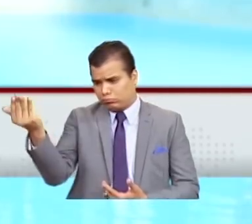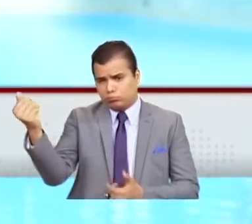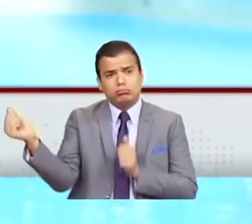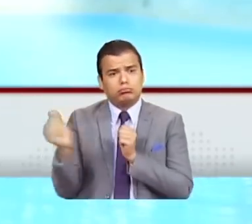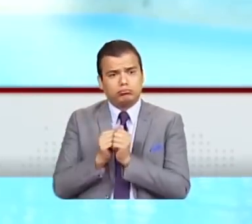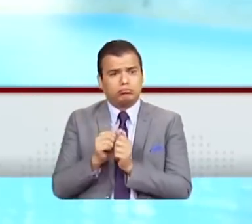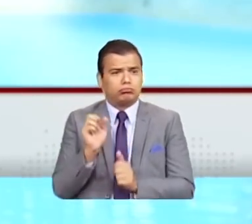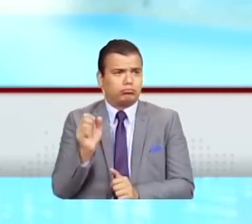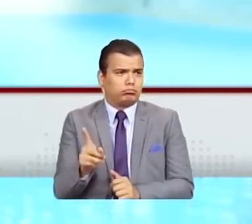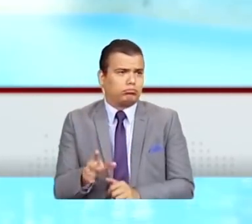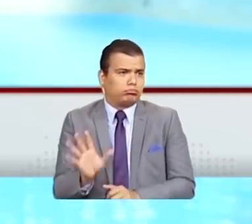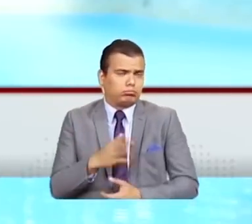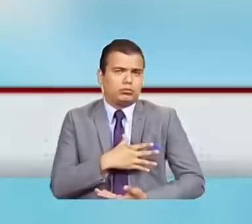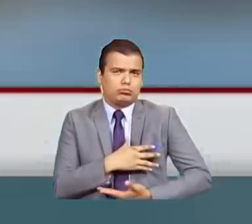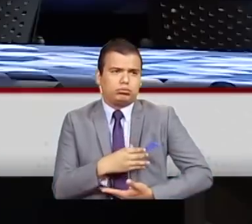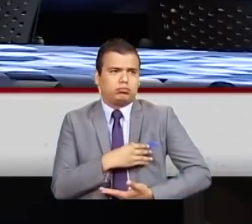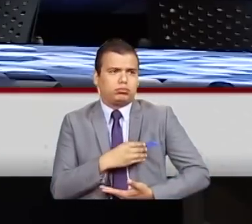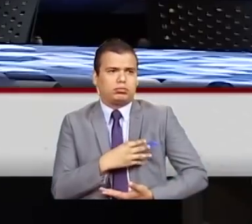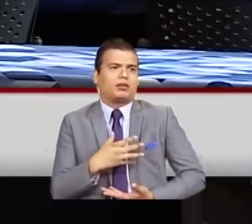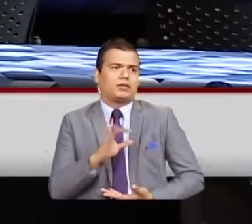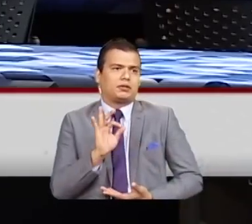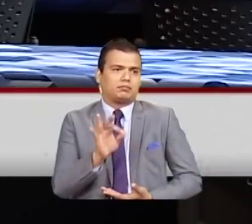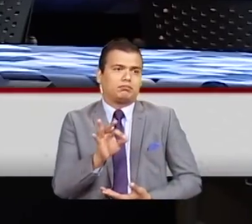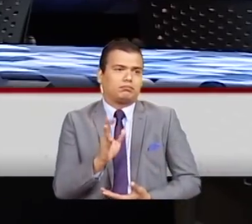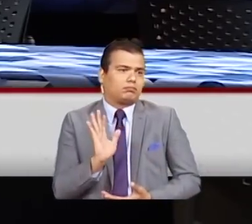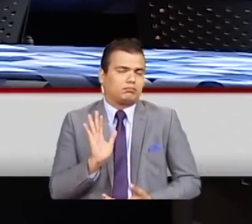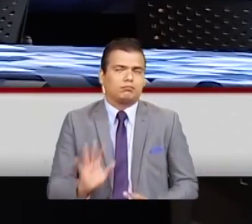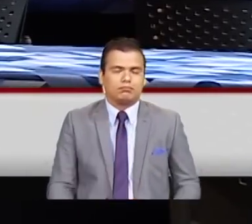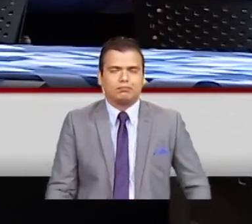con ella en los tiempos que ella pueda estar.